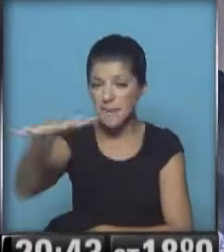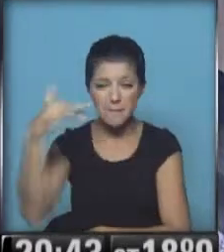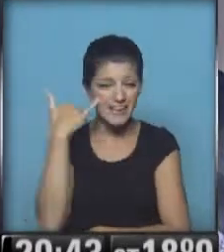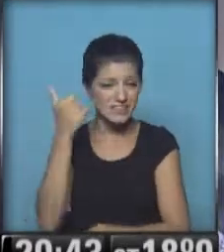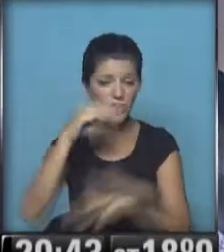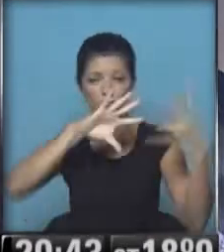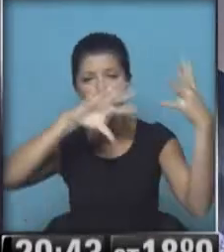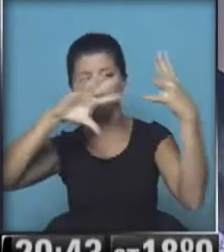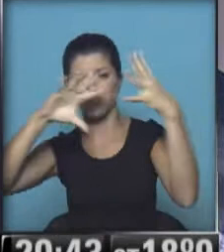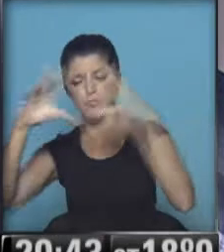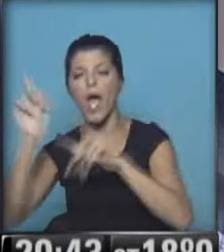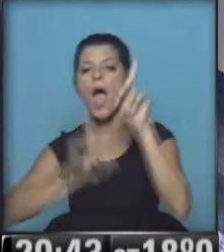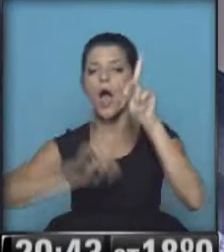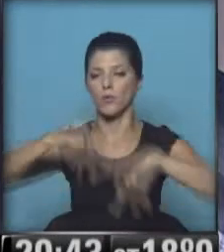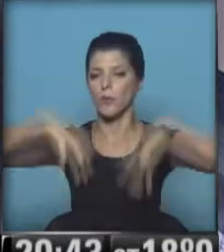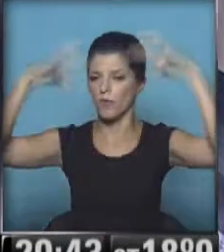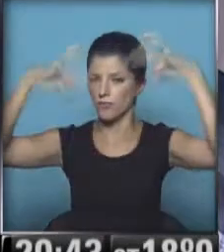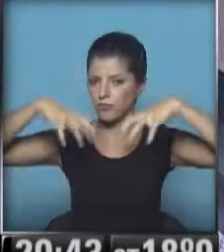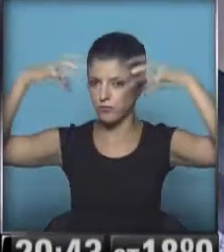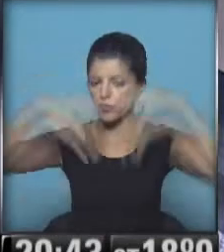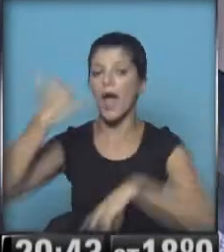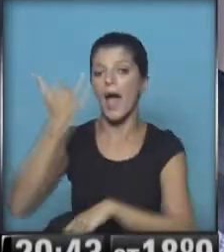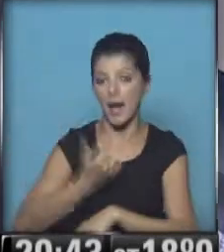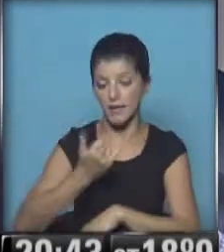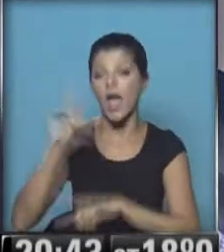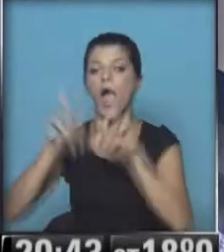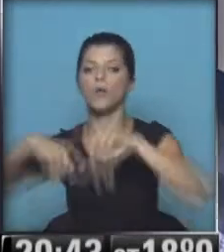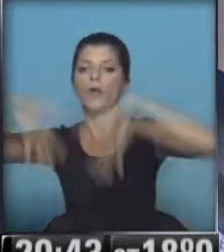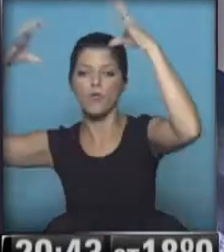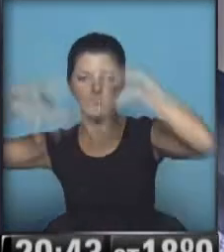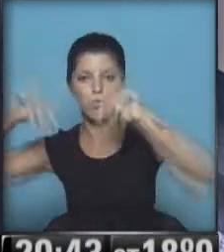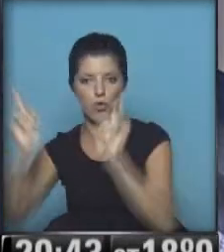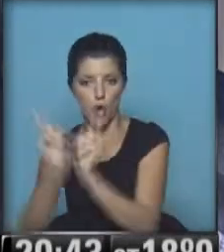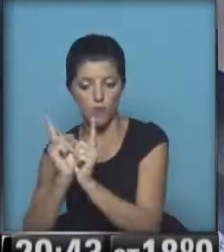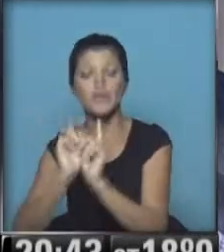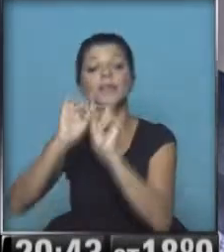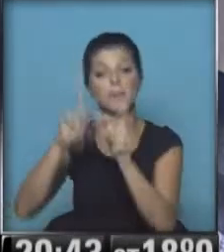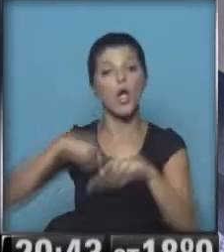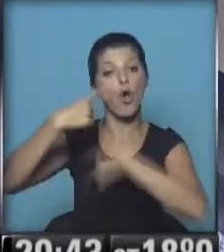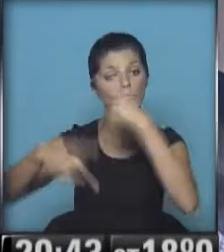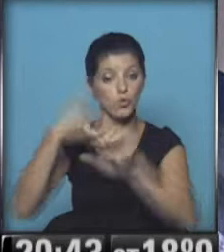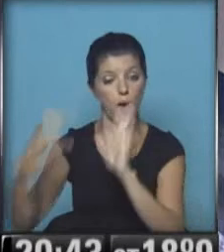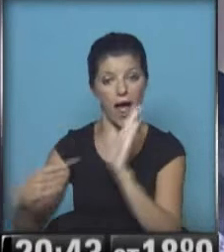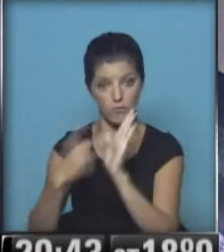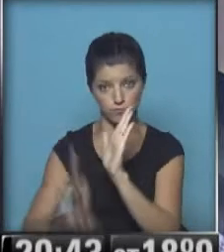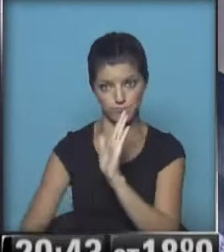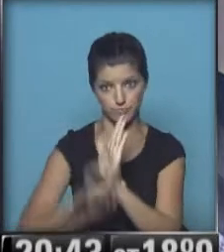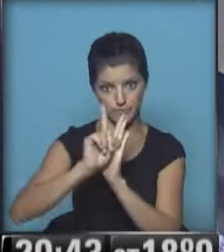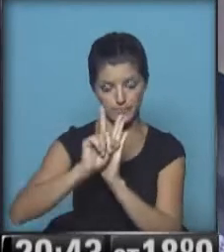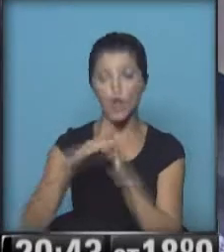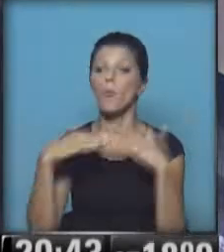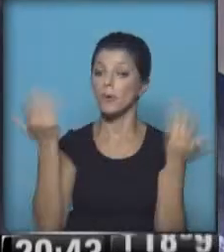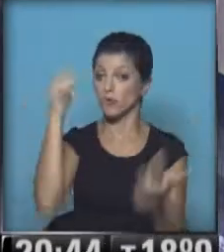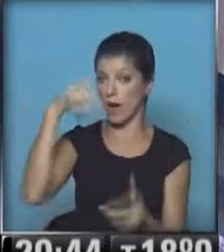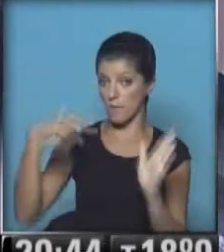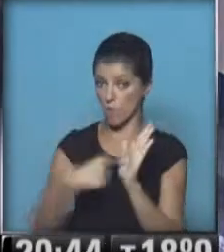nubosidad inestable. Está provocando algunas precipitaciones, algunas tormentas en forma aislada y se irá acercando hacia el norte de la provincia. Por lo tanto, aquí en la ciudad